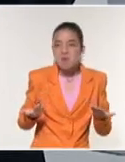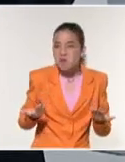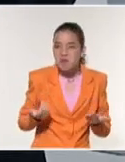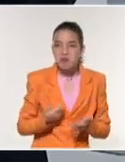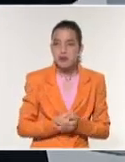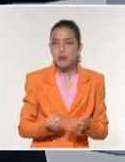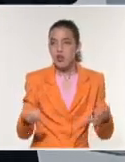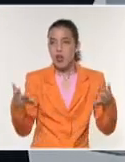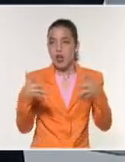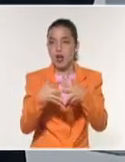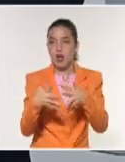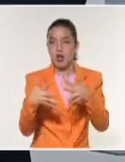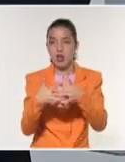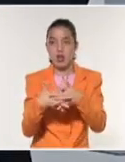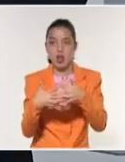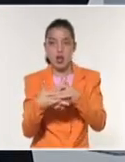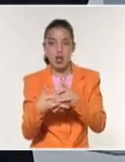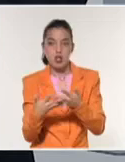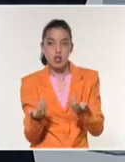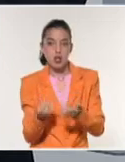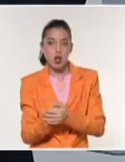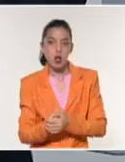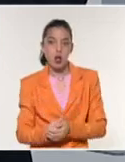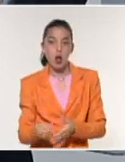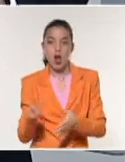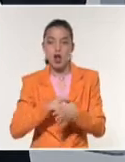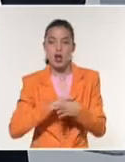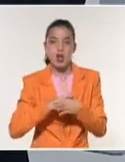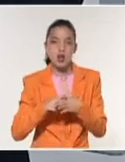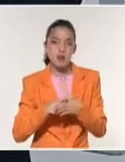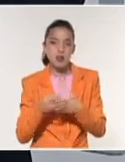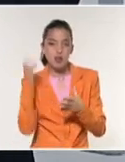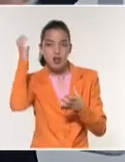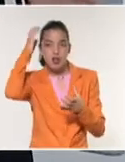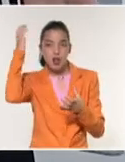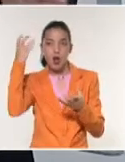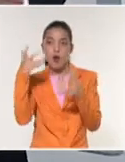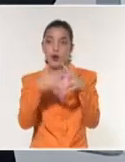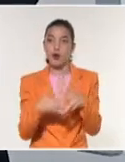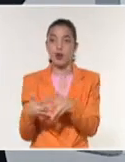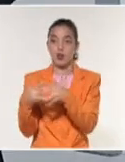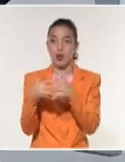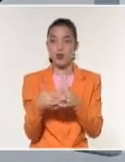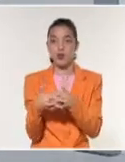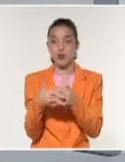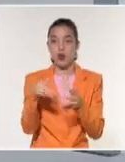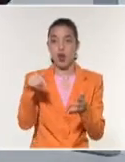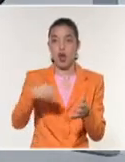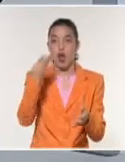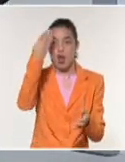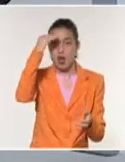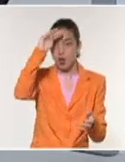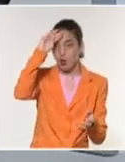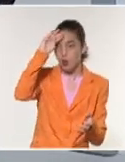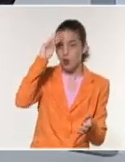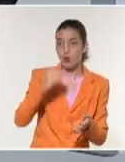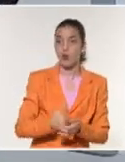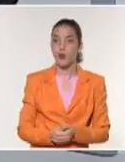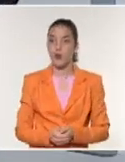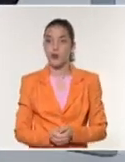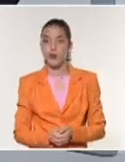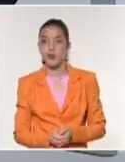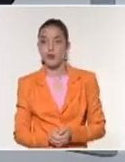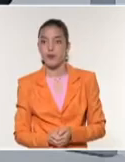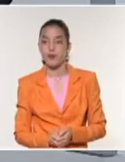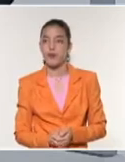estas personas con representantes del gobierno de los Estados Unidos en Cuba? Y el propósito de esos representantes es muy claro: